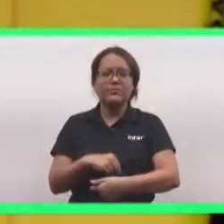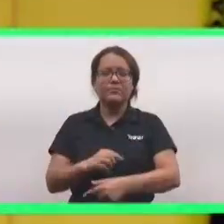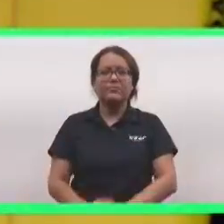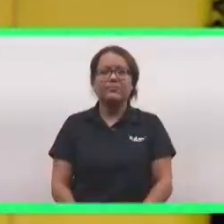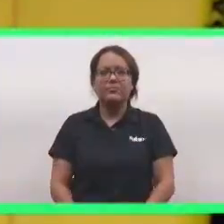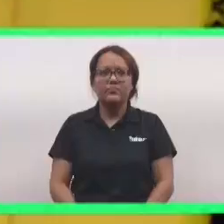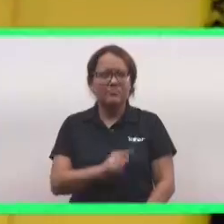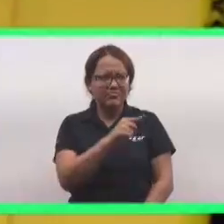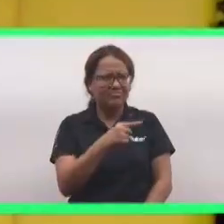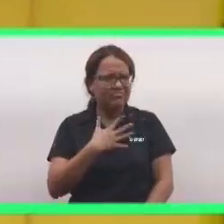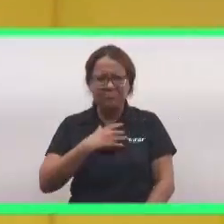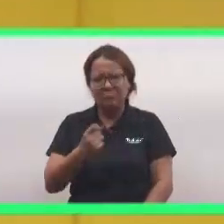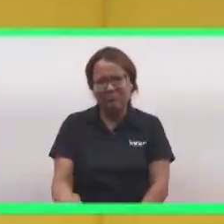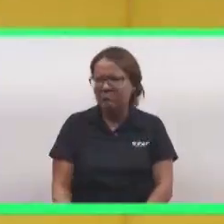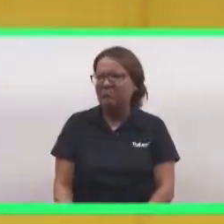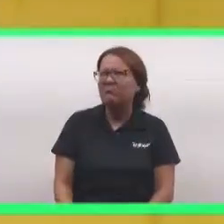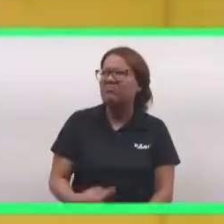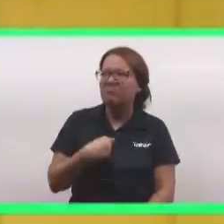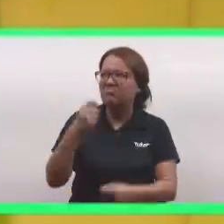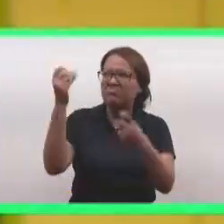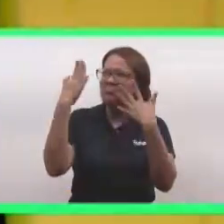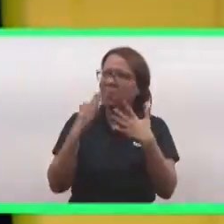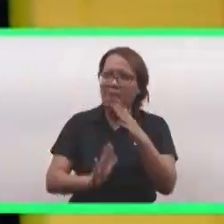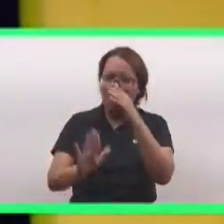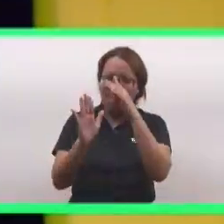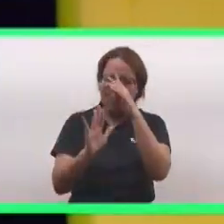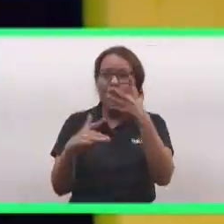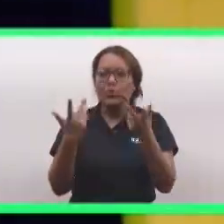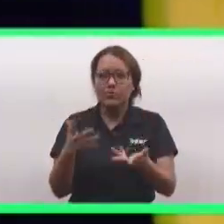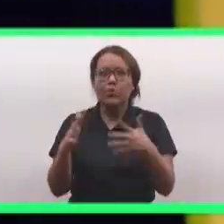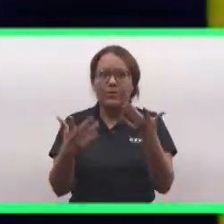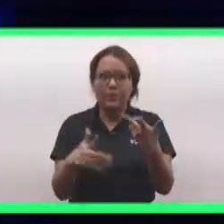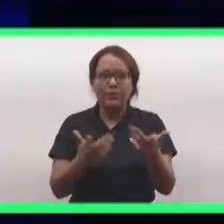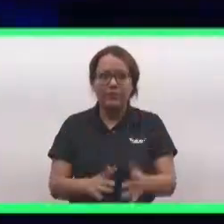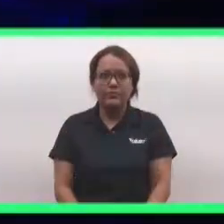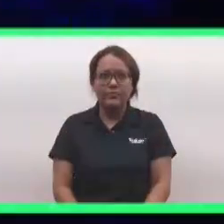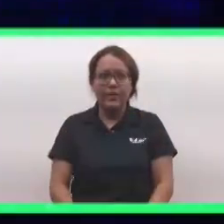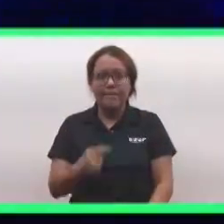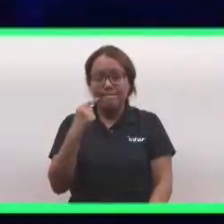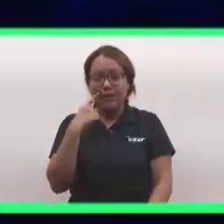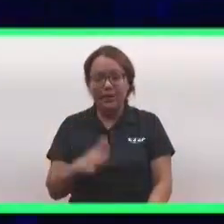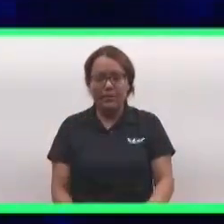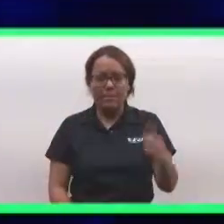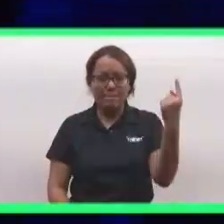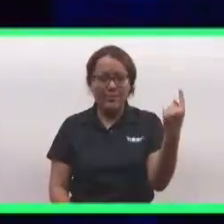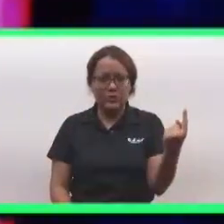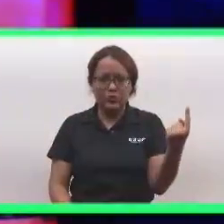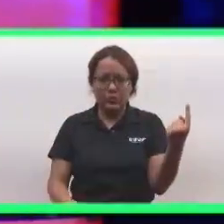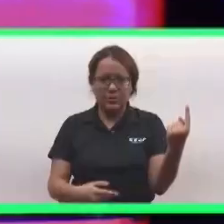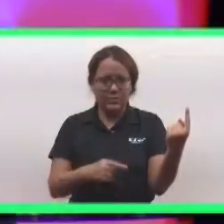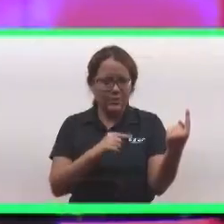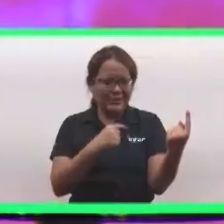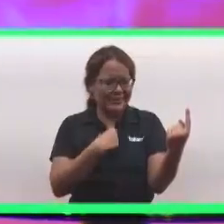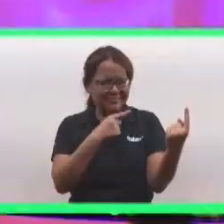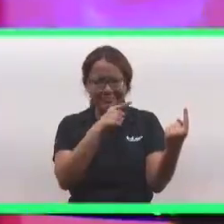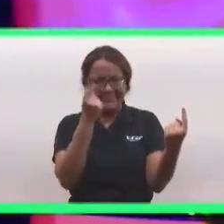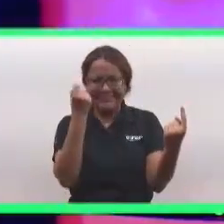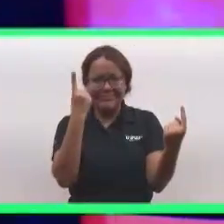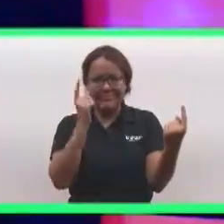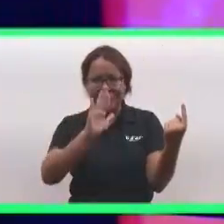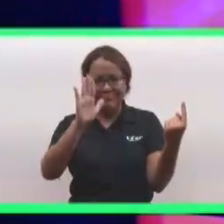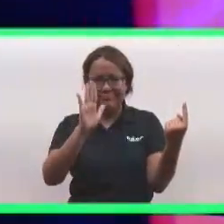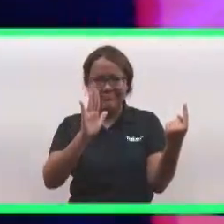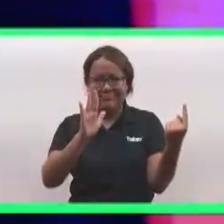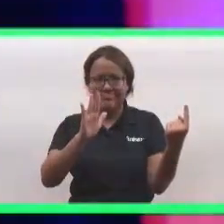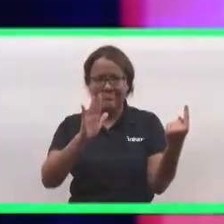¿Por qué me cae mal? ¿Por qué no me gusta? ¿Por qué no prospero? ¿Por qué no vengo? Mire, hay personas que jamás vamos a entender. Se lo dije el otro día y quiero que lo observe. Es algo, un